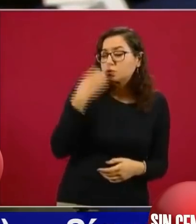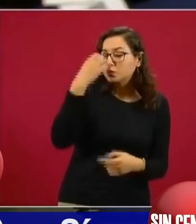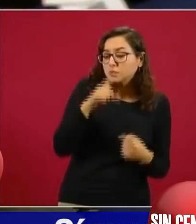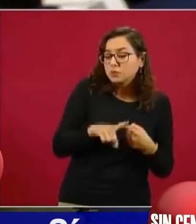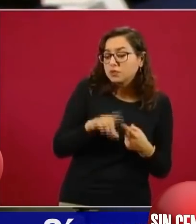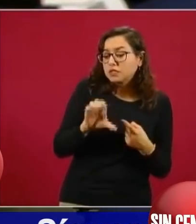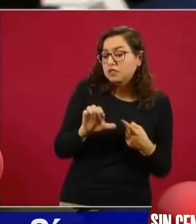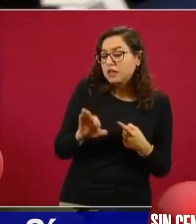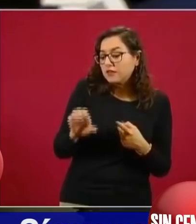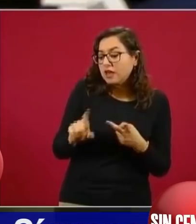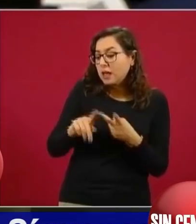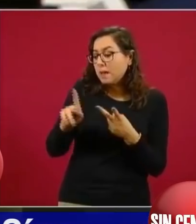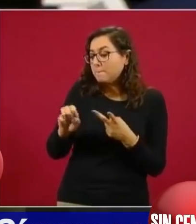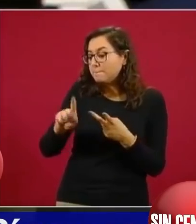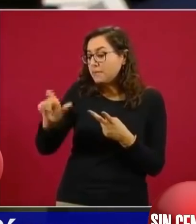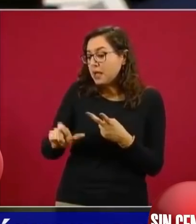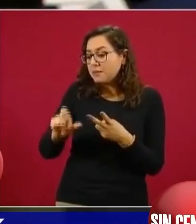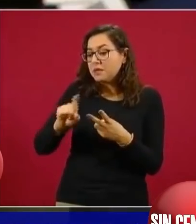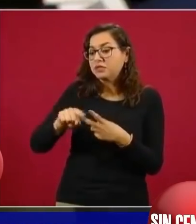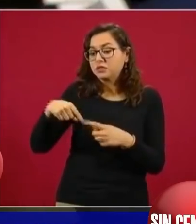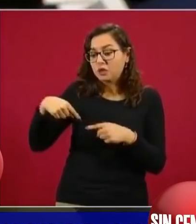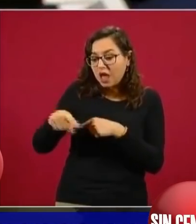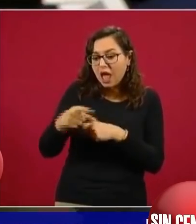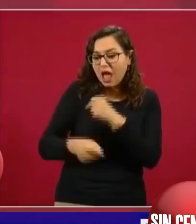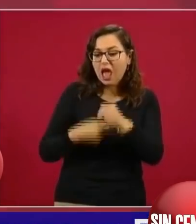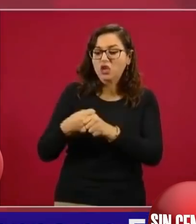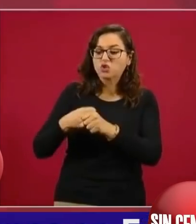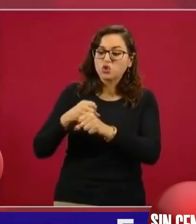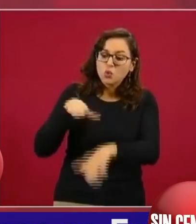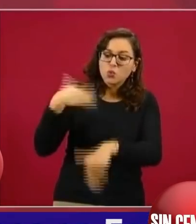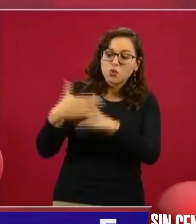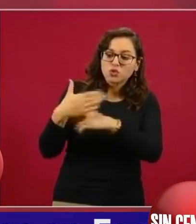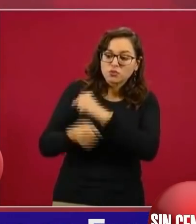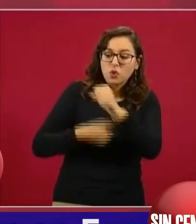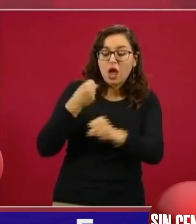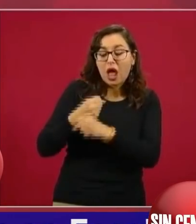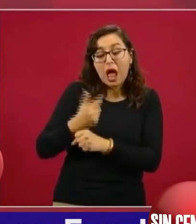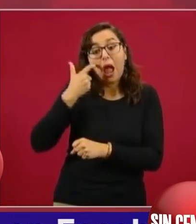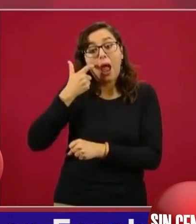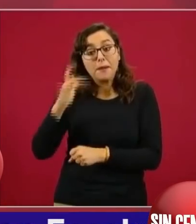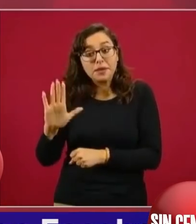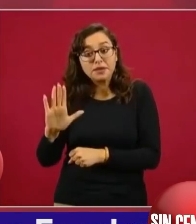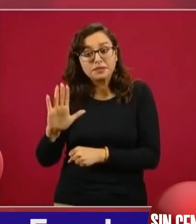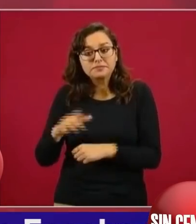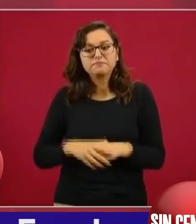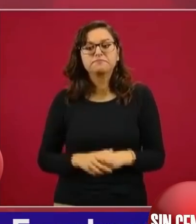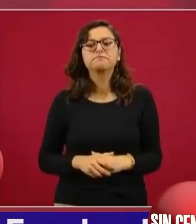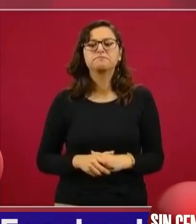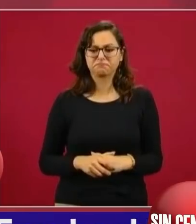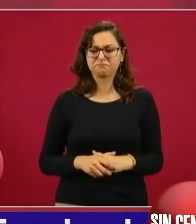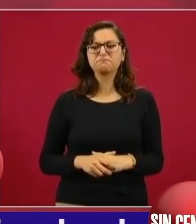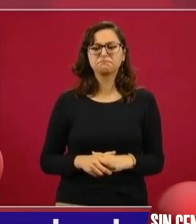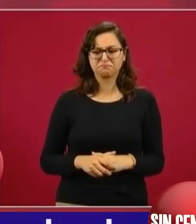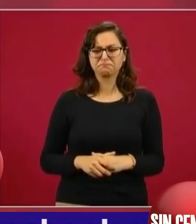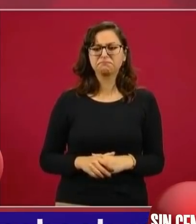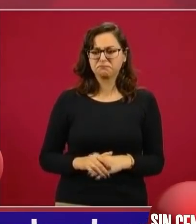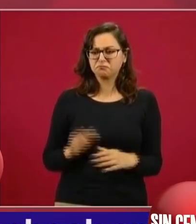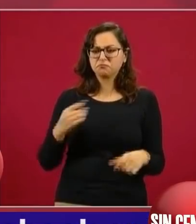este año, el próximo año y después. Claro, estamos evaluando. Para cerrar el sector. Sí, ahora estamos